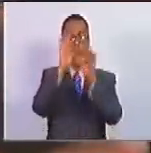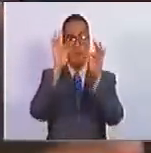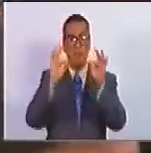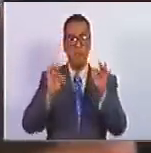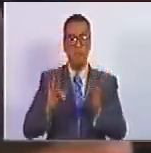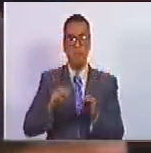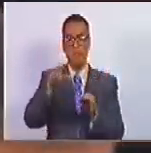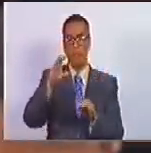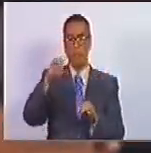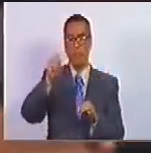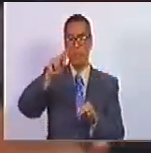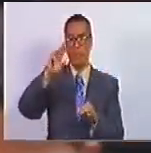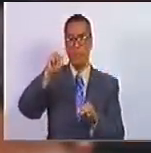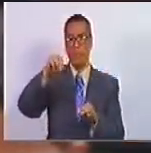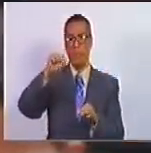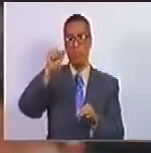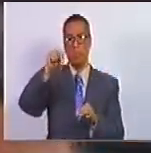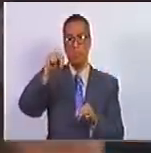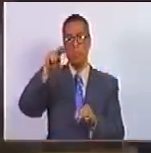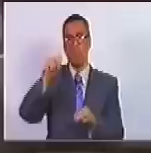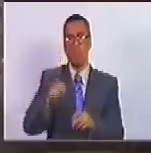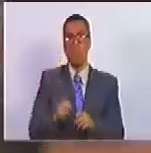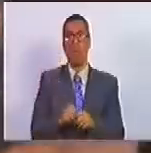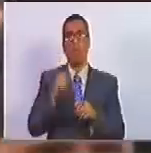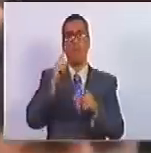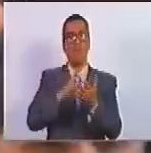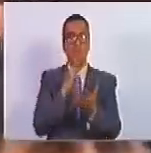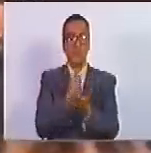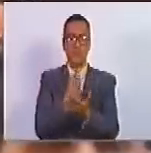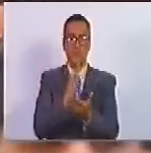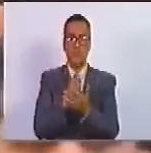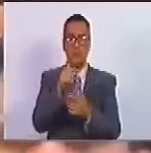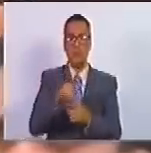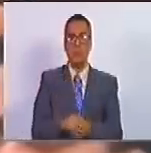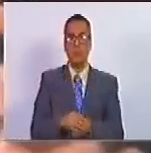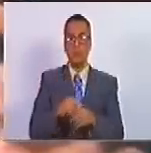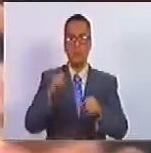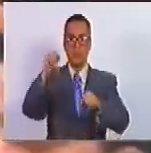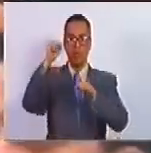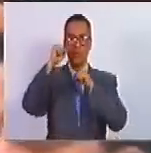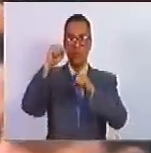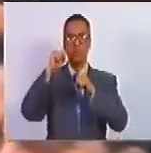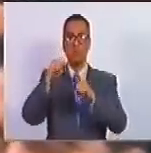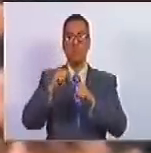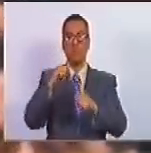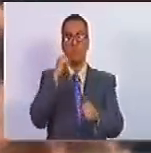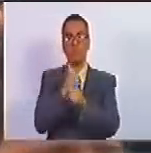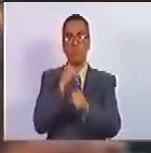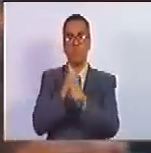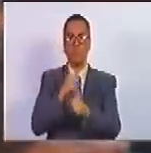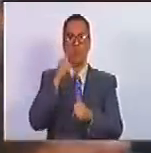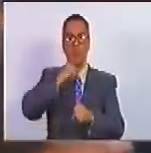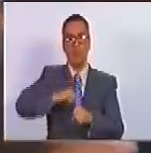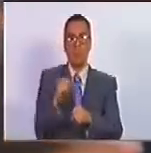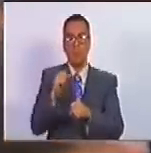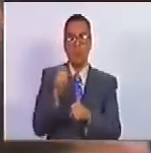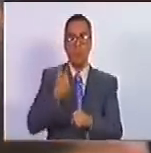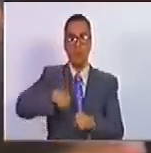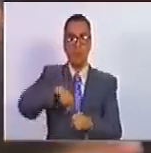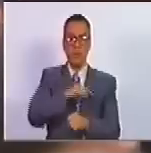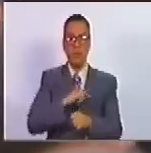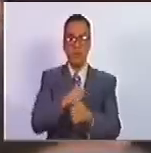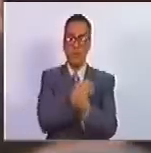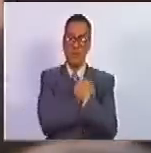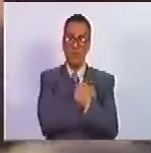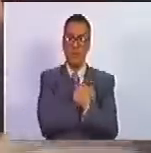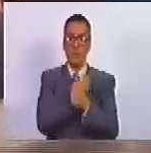del Carmen, le bendiga hoy y siempre. ¡Que vivan los funcionarios policiales de nuestra patria! ¡Un